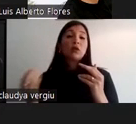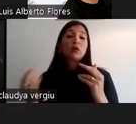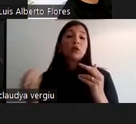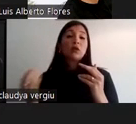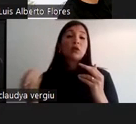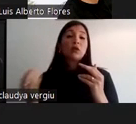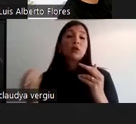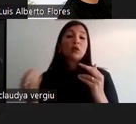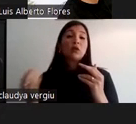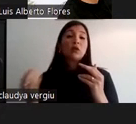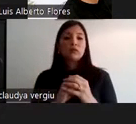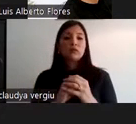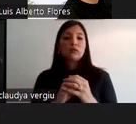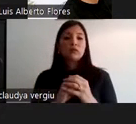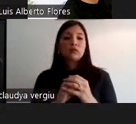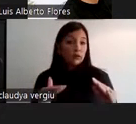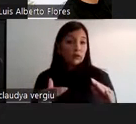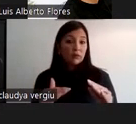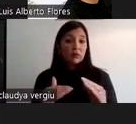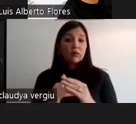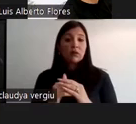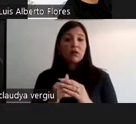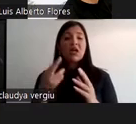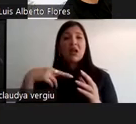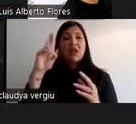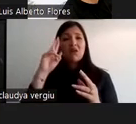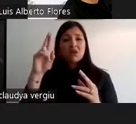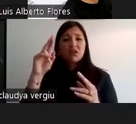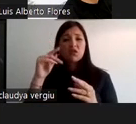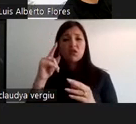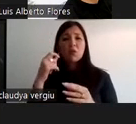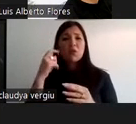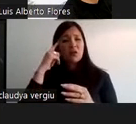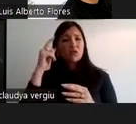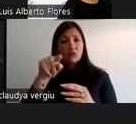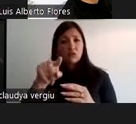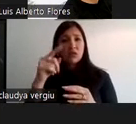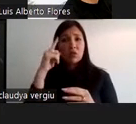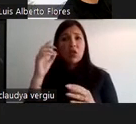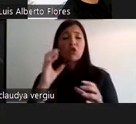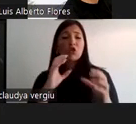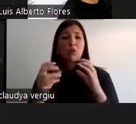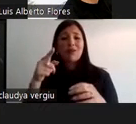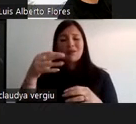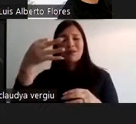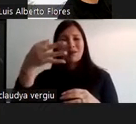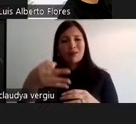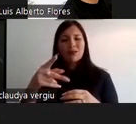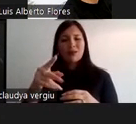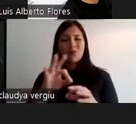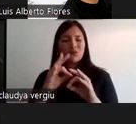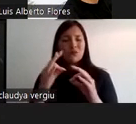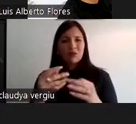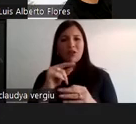resultados las reflexiones finales para que ustedes les pueda ayudar a una toma de decisiones más eficaz y